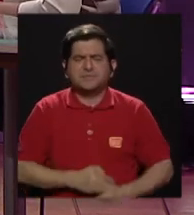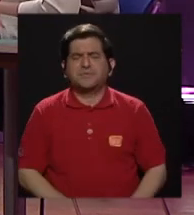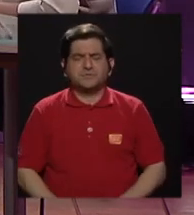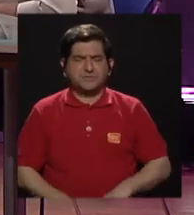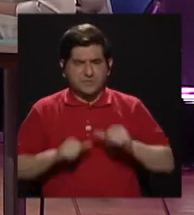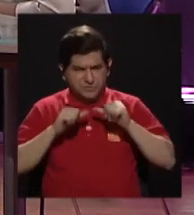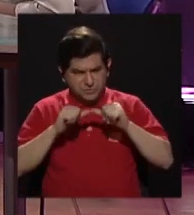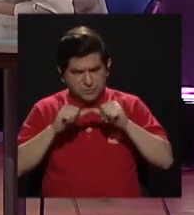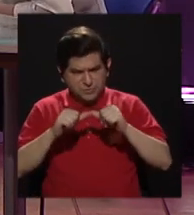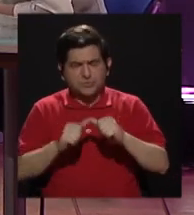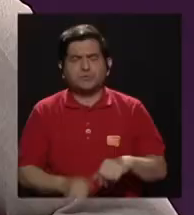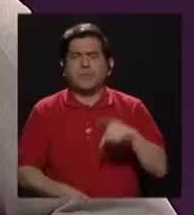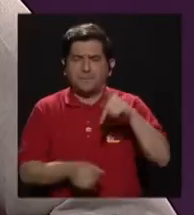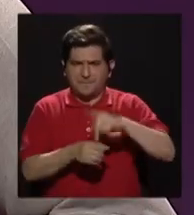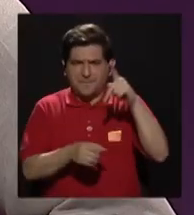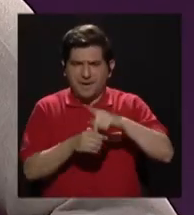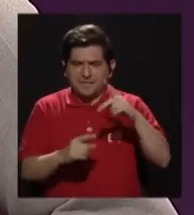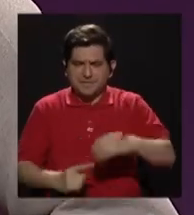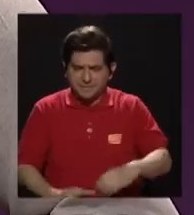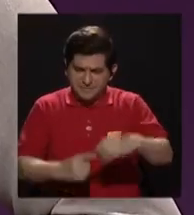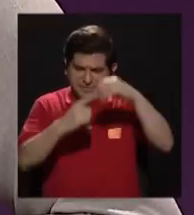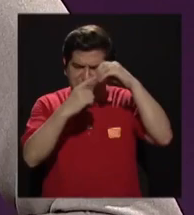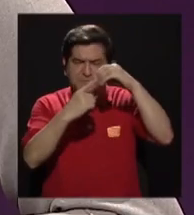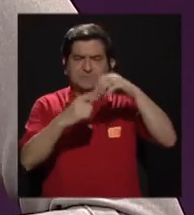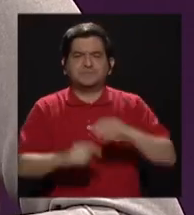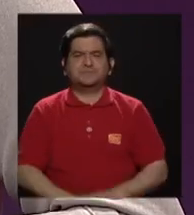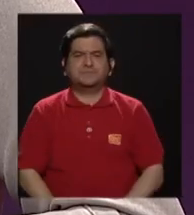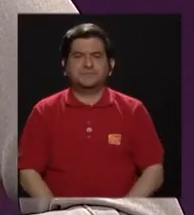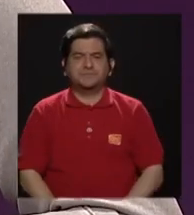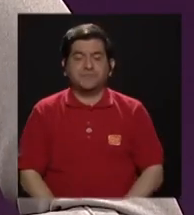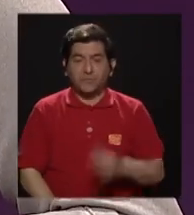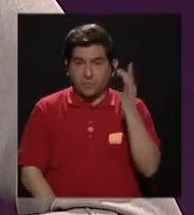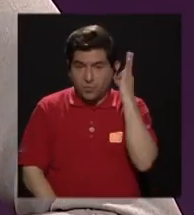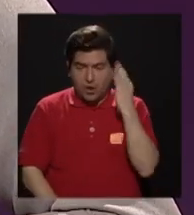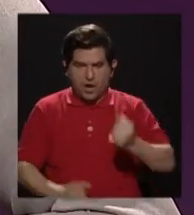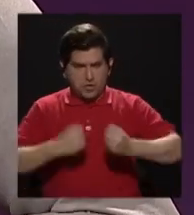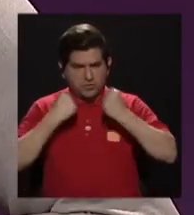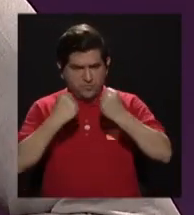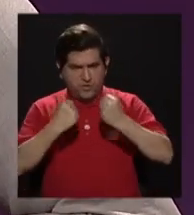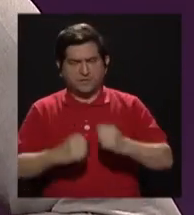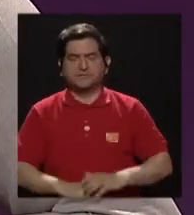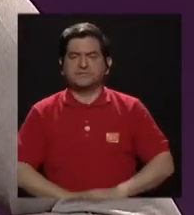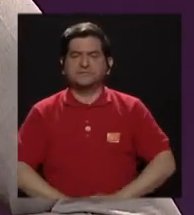gestando, ustedes son unas protagonistas importantes del proceso, mujeres fuertes y